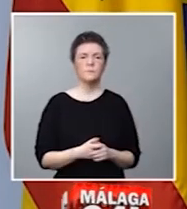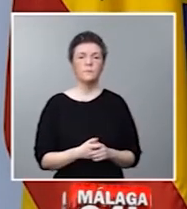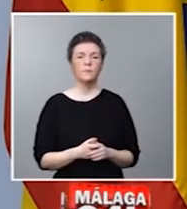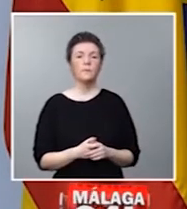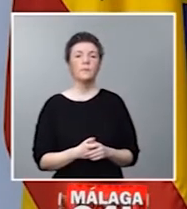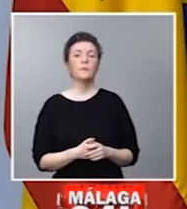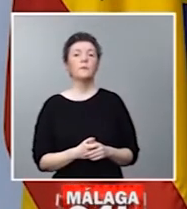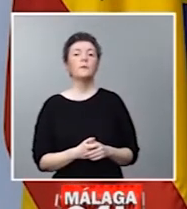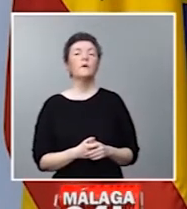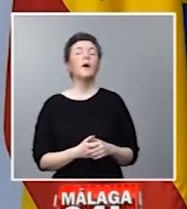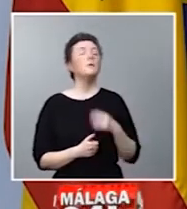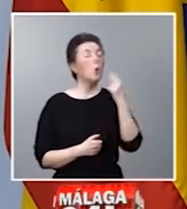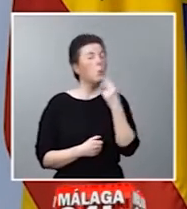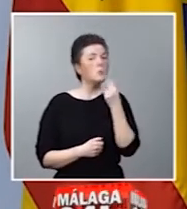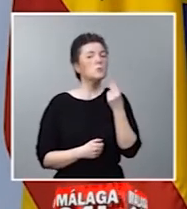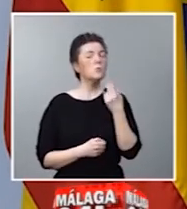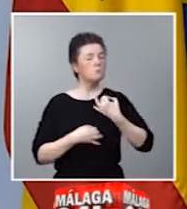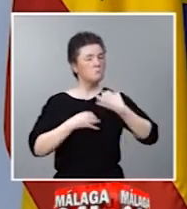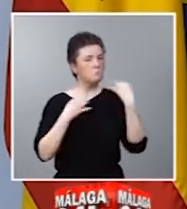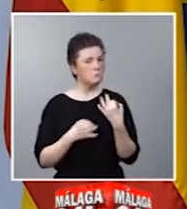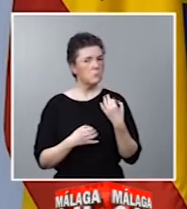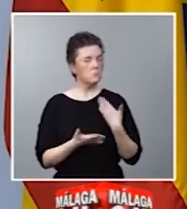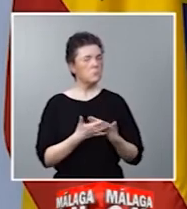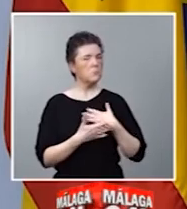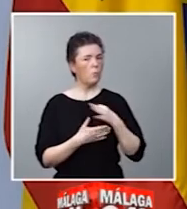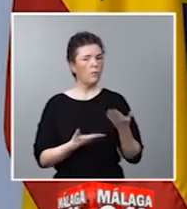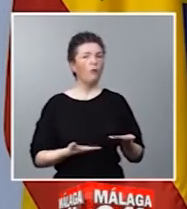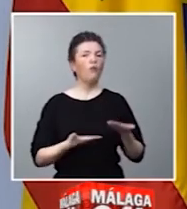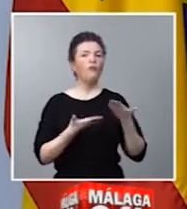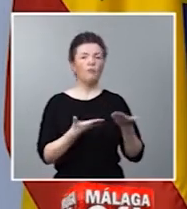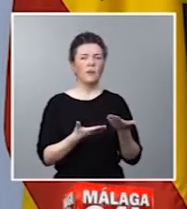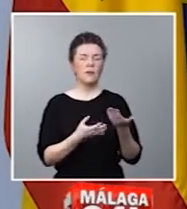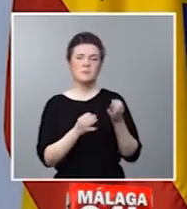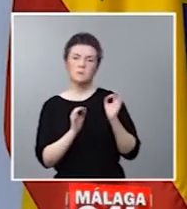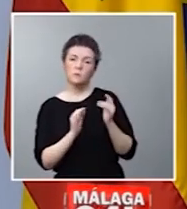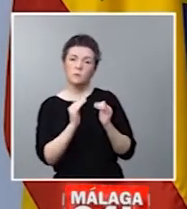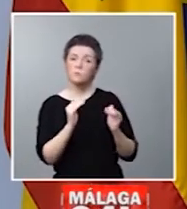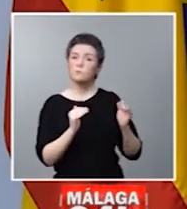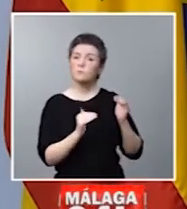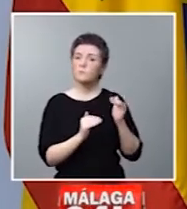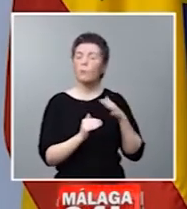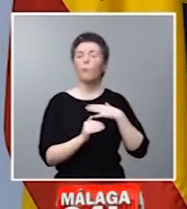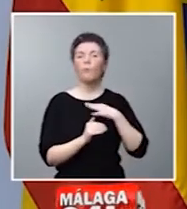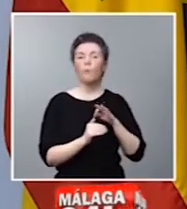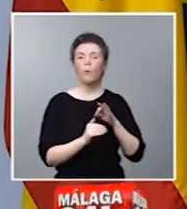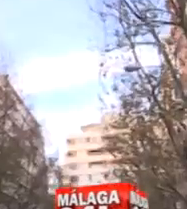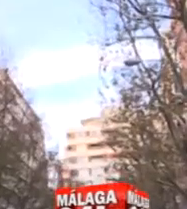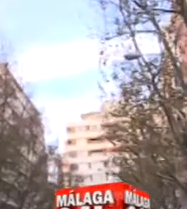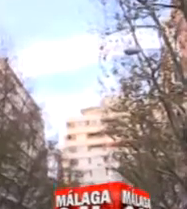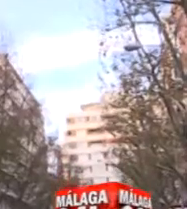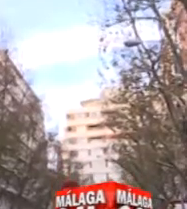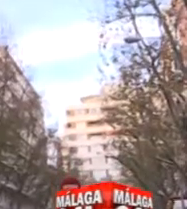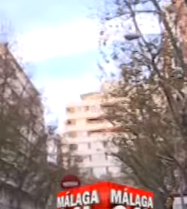haya compromisos firmes, comprobables de ofertas equivalentes o superiores, podrán verse eximidas de esa prestación.